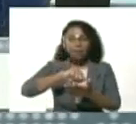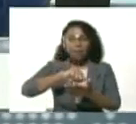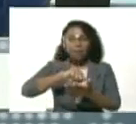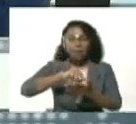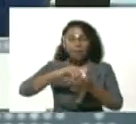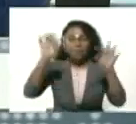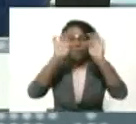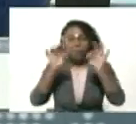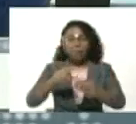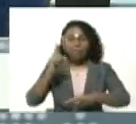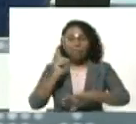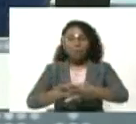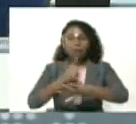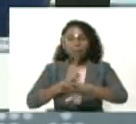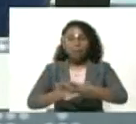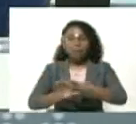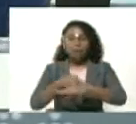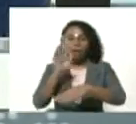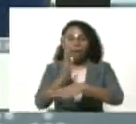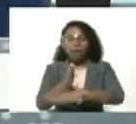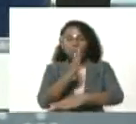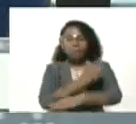con tiempo, preventiva.